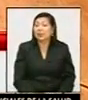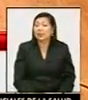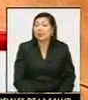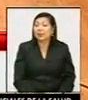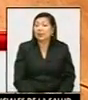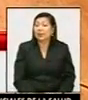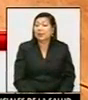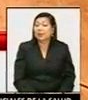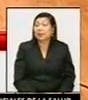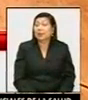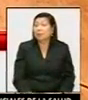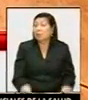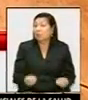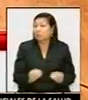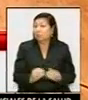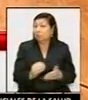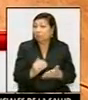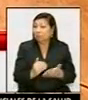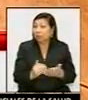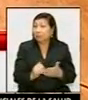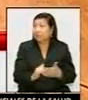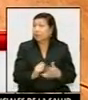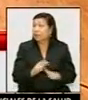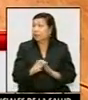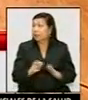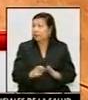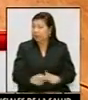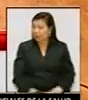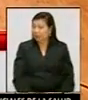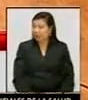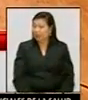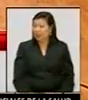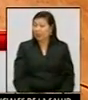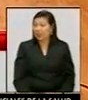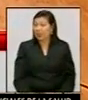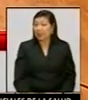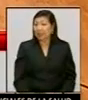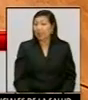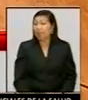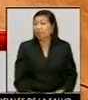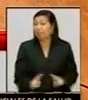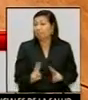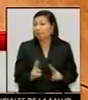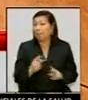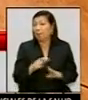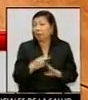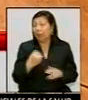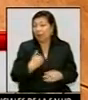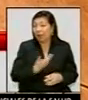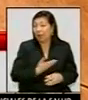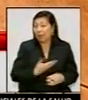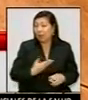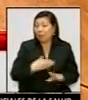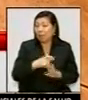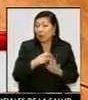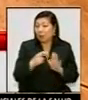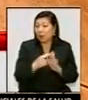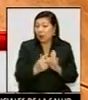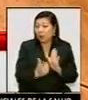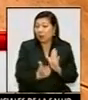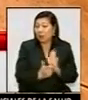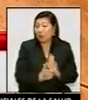Señores congresistas, como punto de agenda tenemos el predictamen recaído en la autógrafa observada por el Poder Ejecutivo sobre el proyecto de